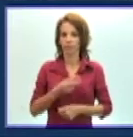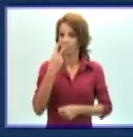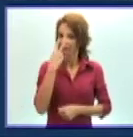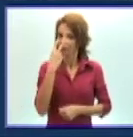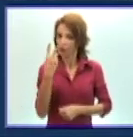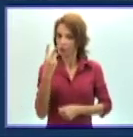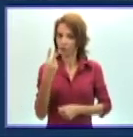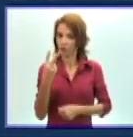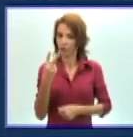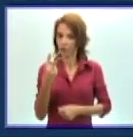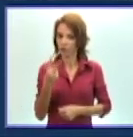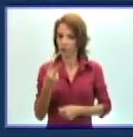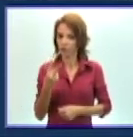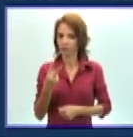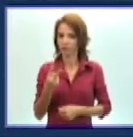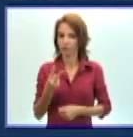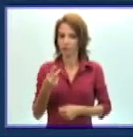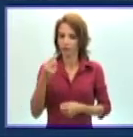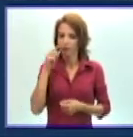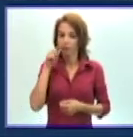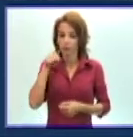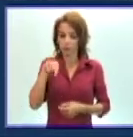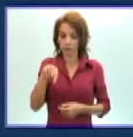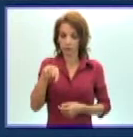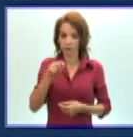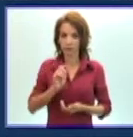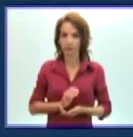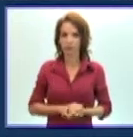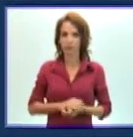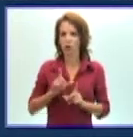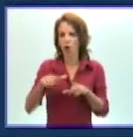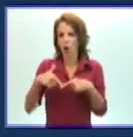abajo. ¿Y cuál es la medición que realizó?